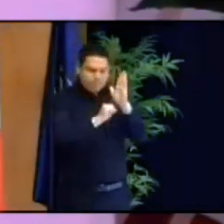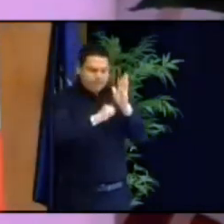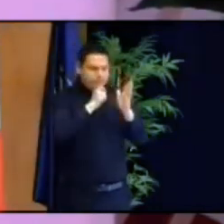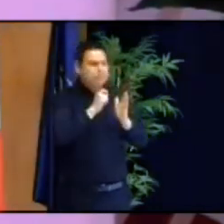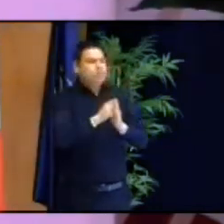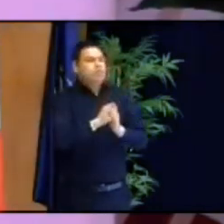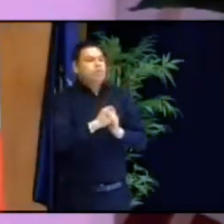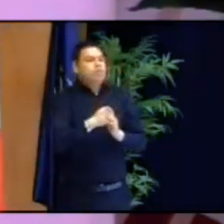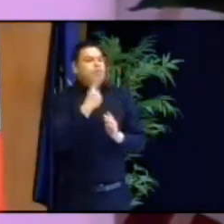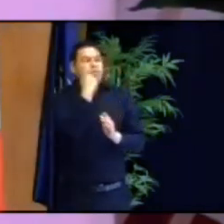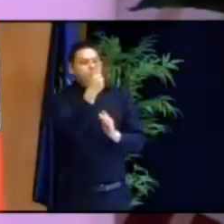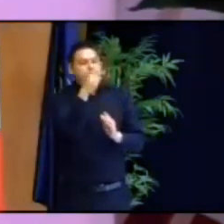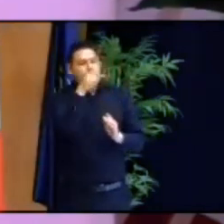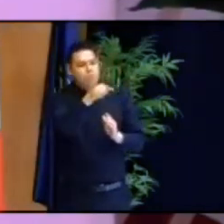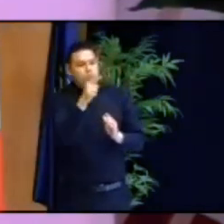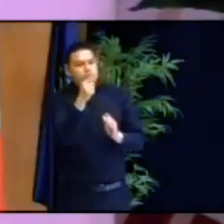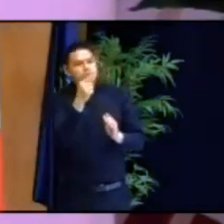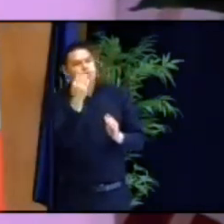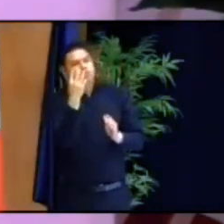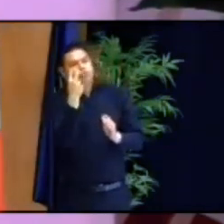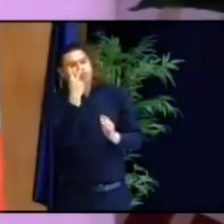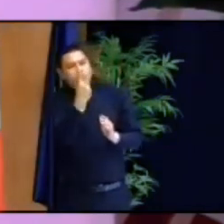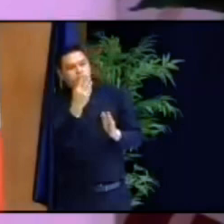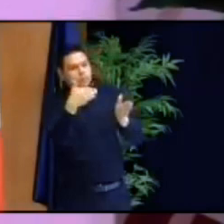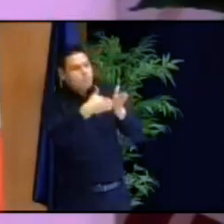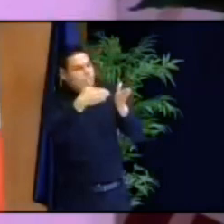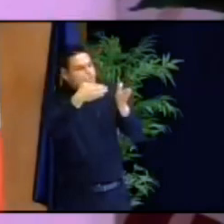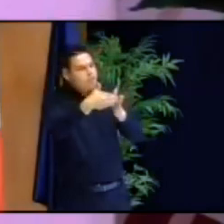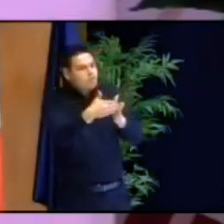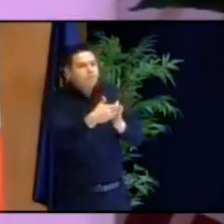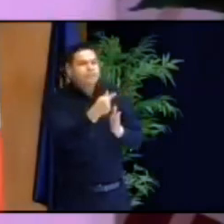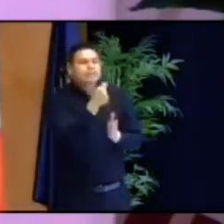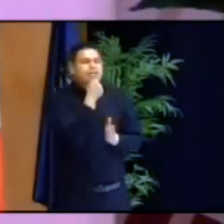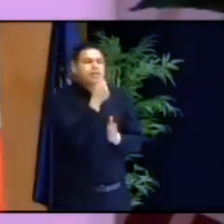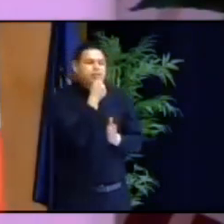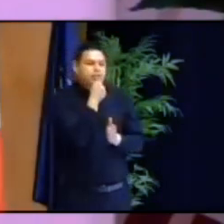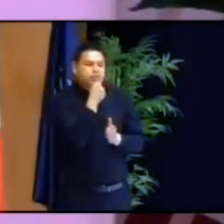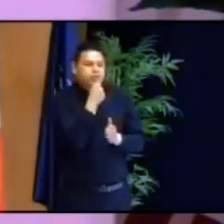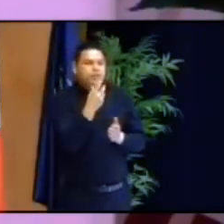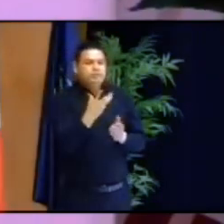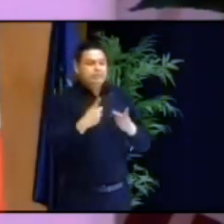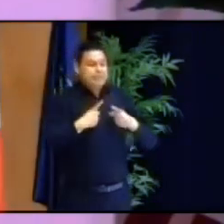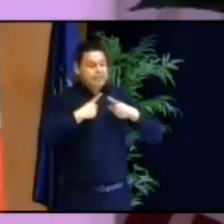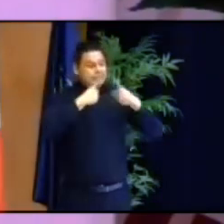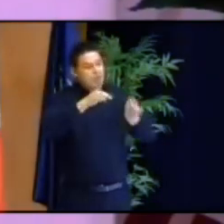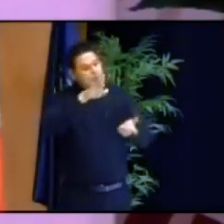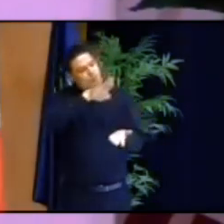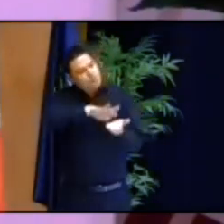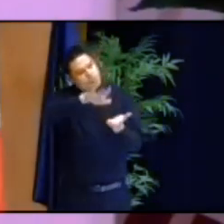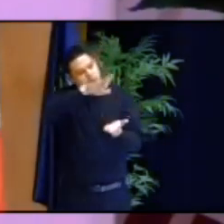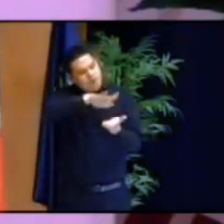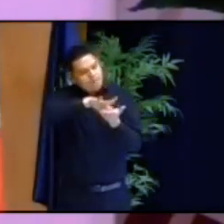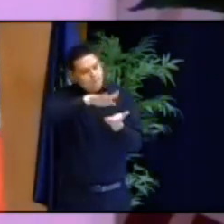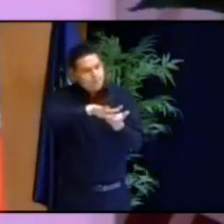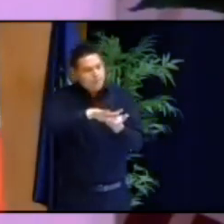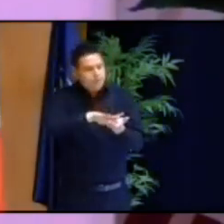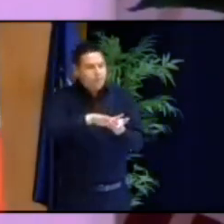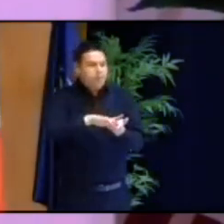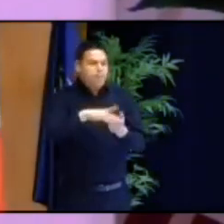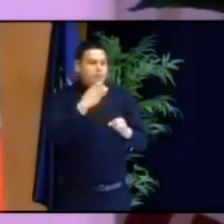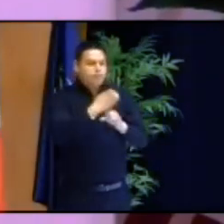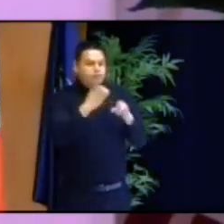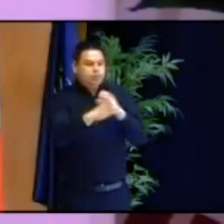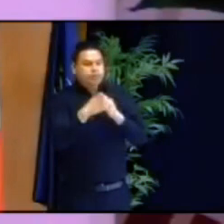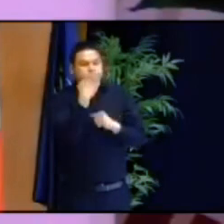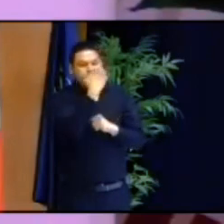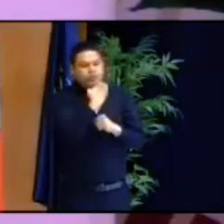universal. 1.2 millones de niños y niñas reciben una beca mensual y un apoyo para útiles y